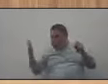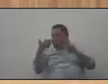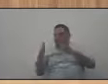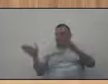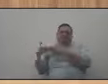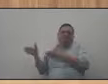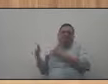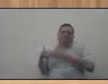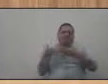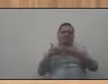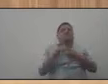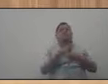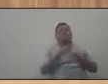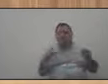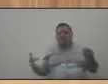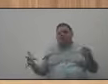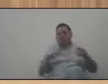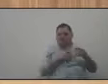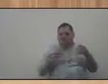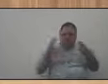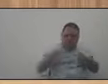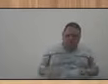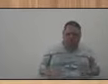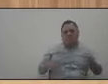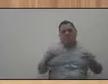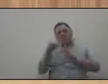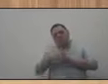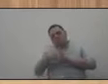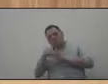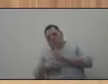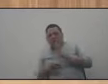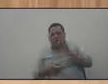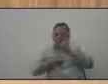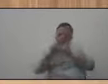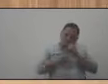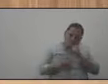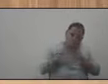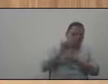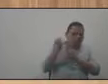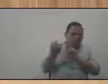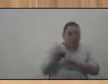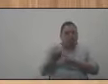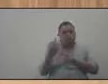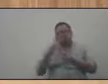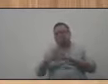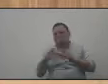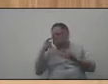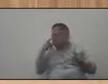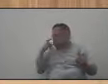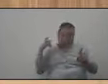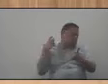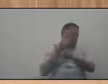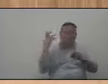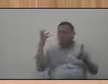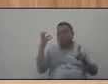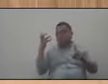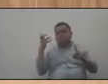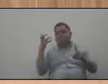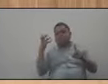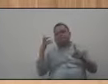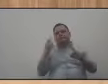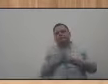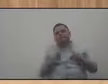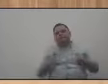todos conocimos sus estragos físicos, morales, económicos, sociales y su mayor pérdida,